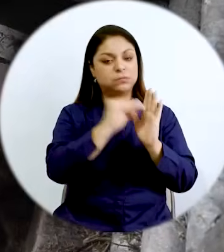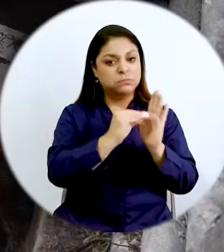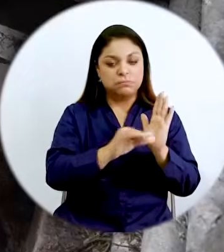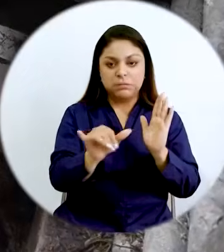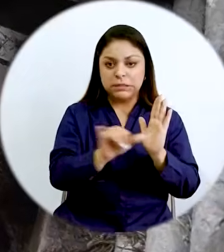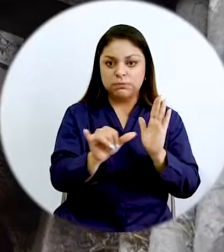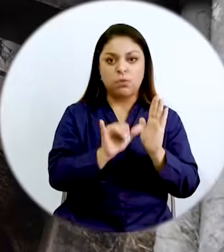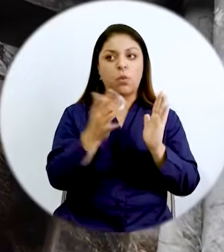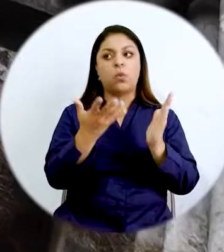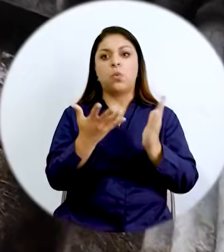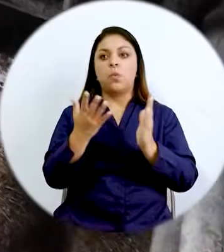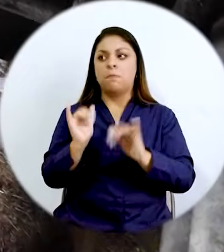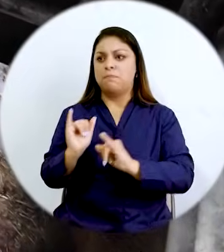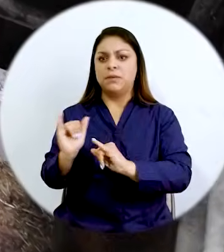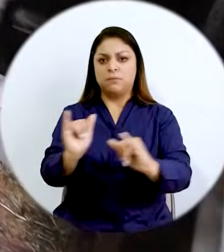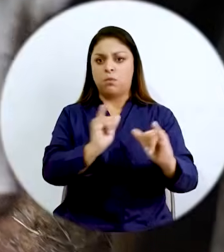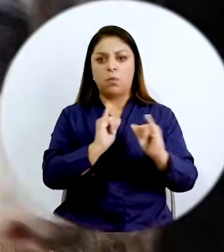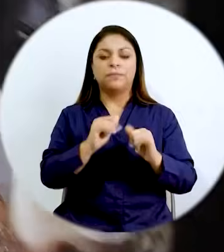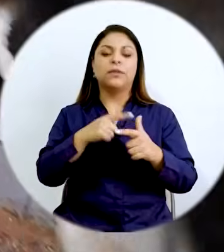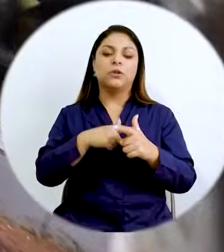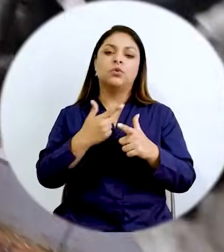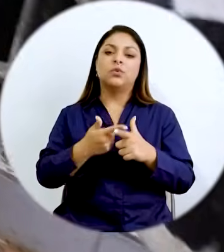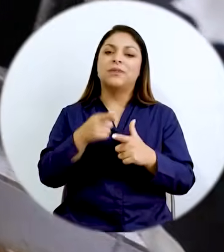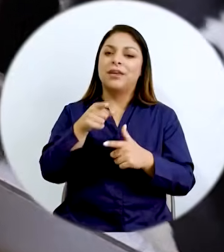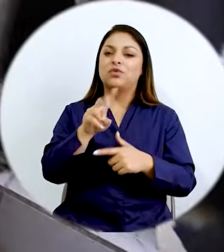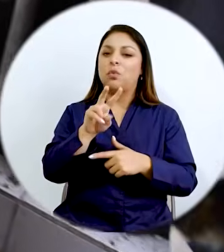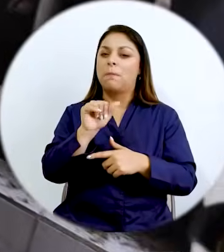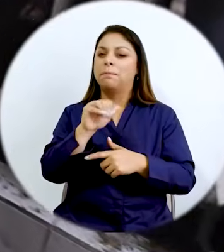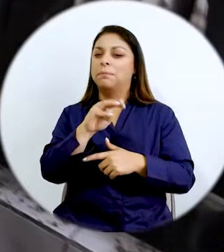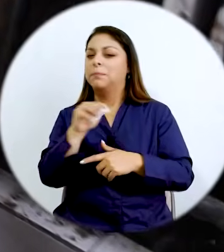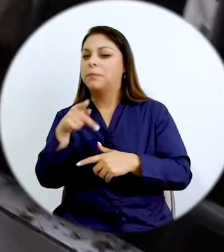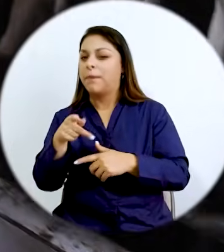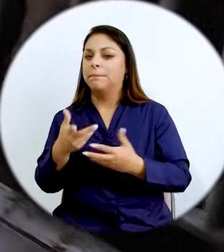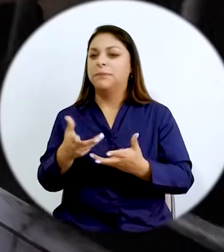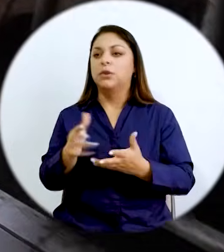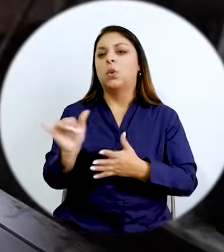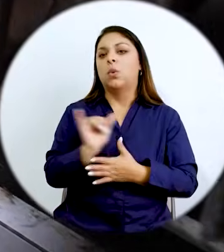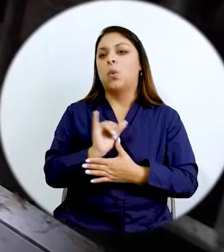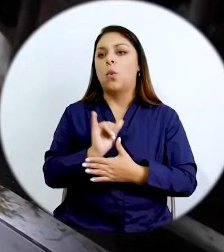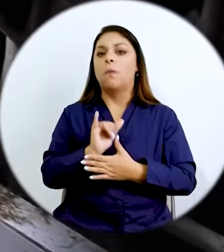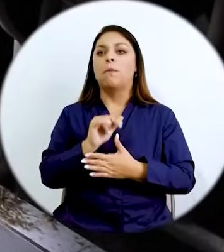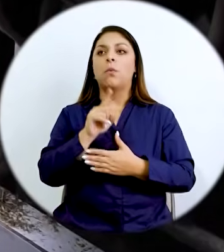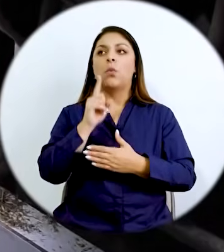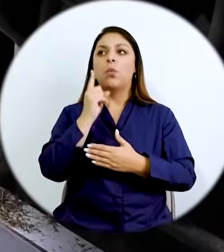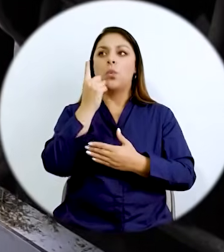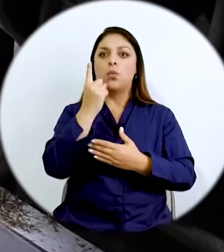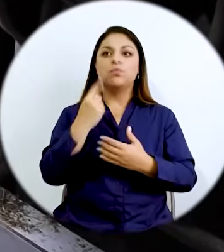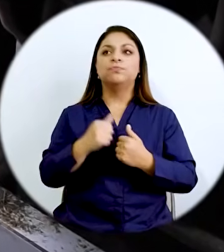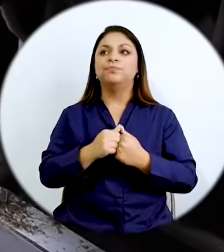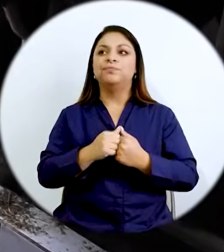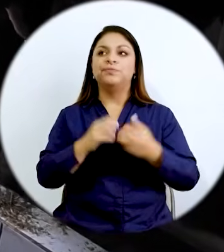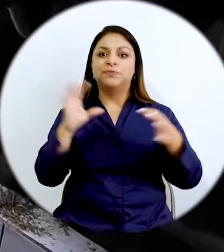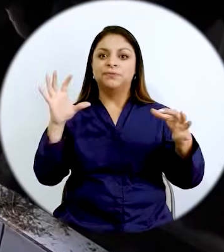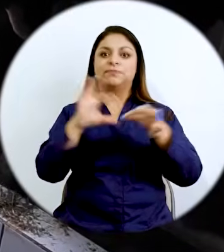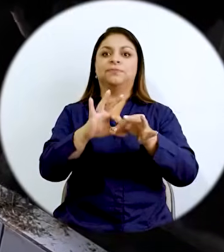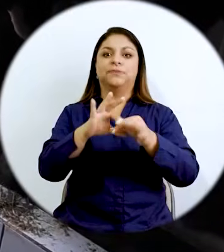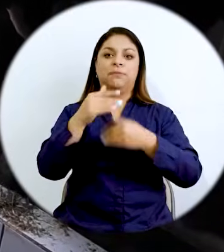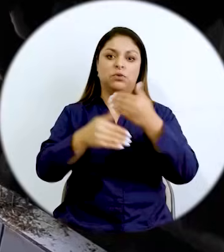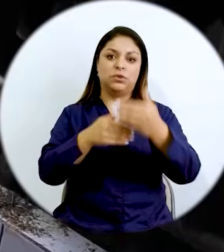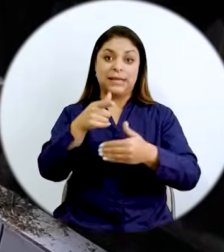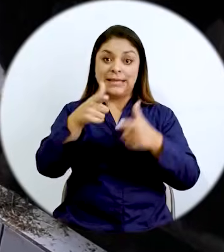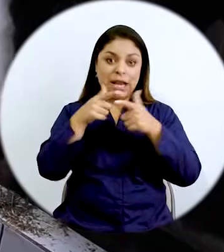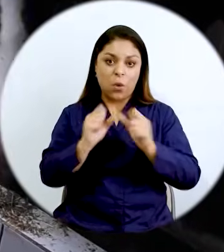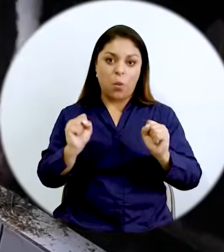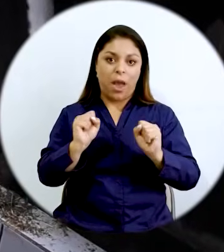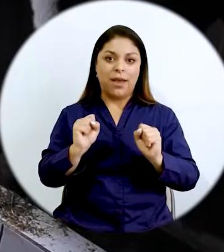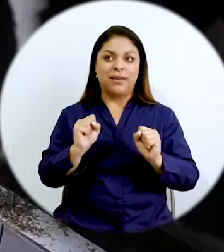más o menos de las mismas cosas, y precisamente, digamos, BAMP es como ese catalizador de ese proceso. Un lenguaje